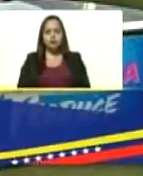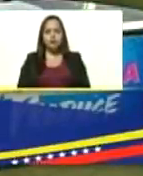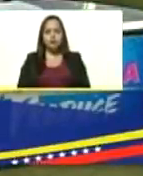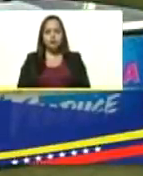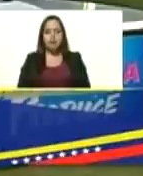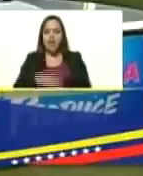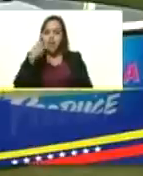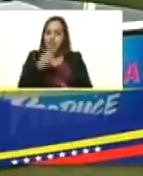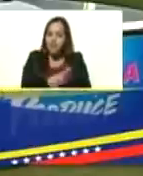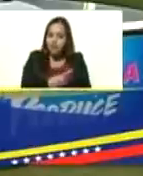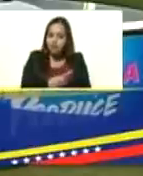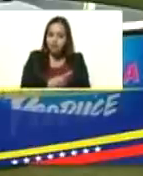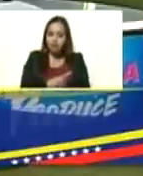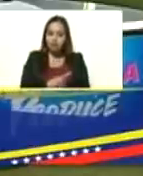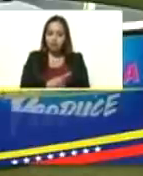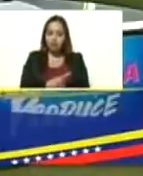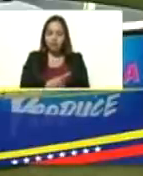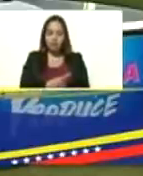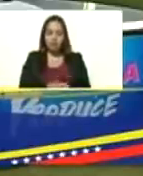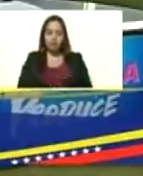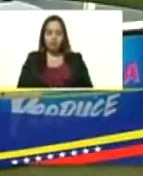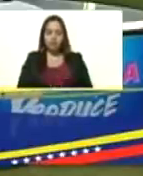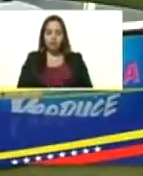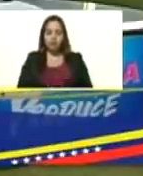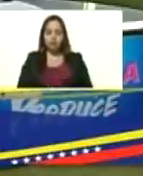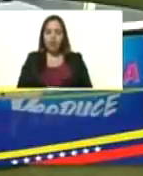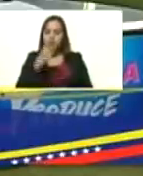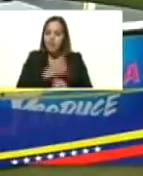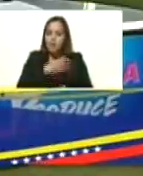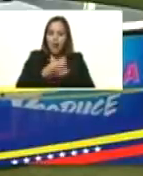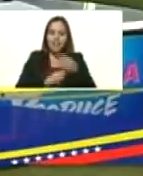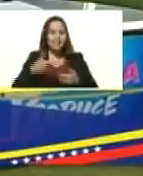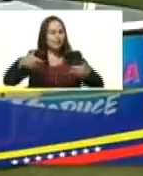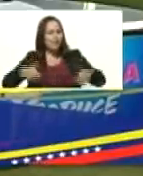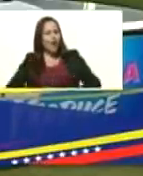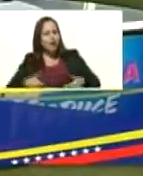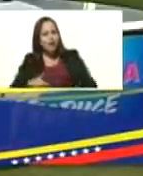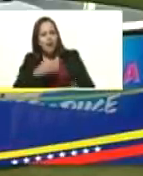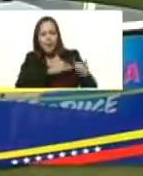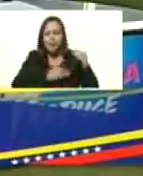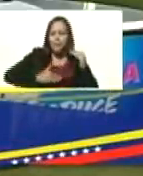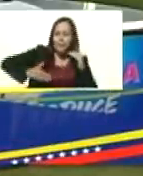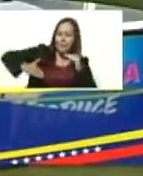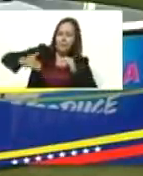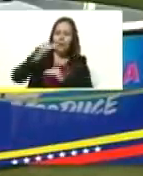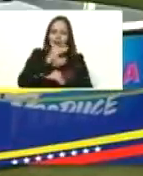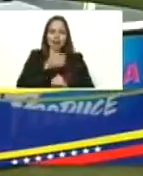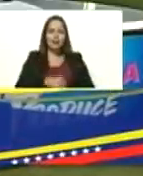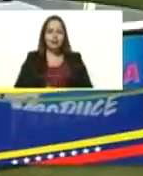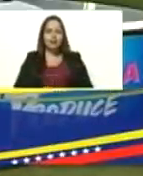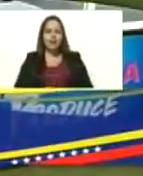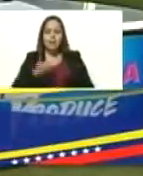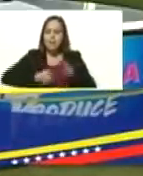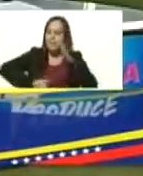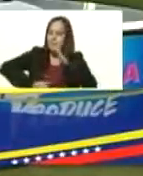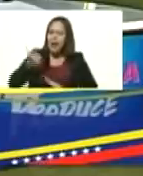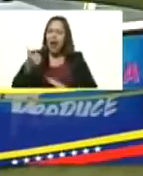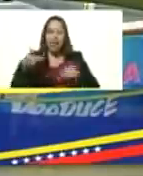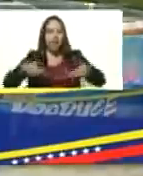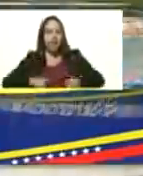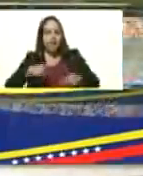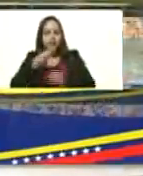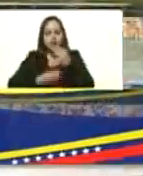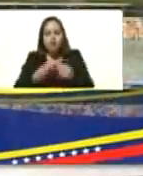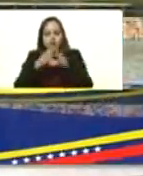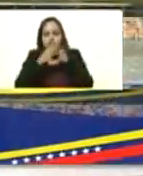tenemos que hacer el esfuerzo supremo máximo esfuerzo para producirlo